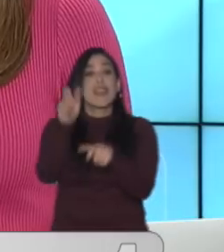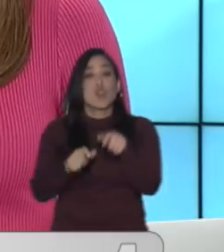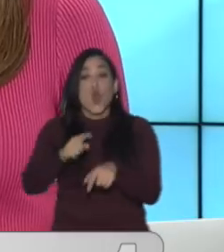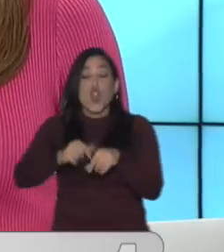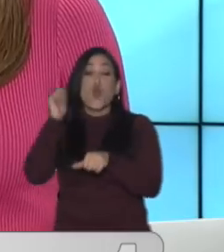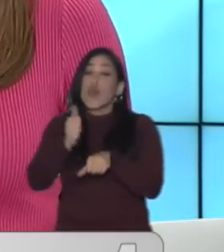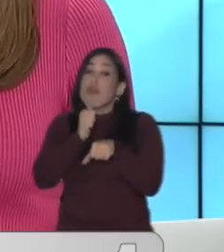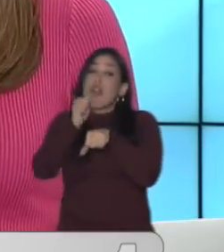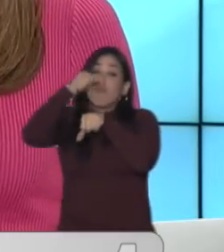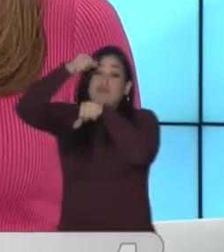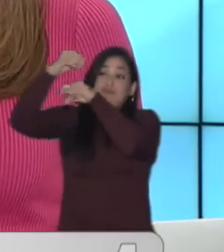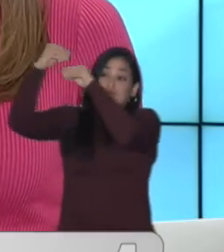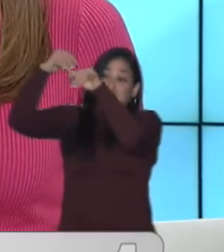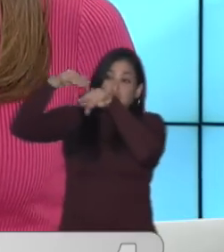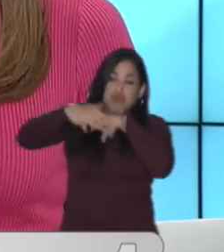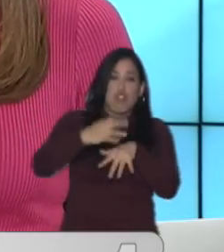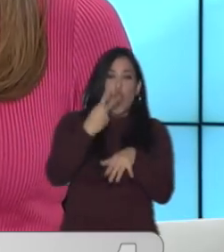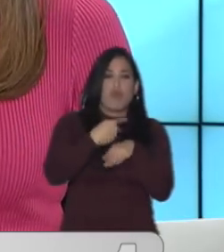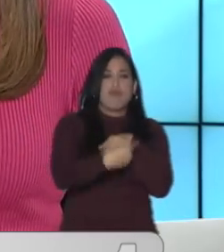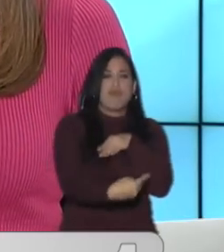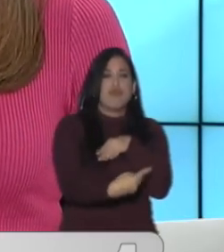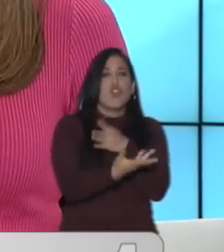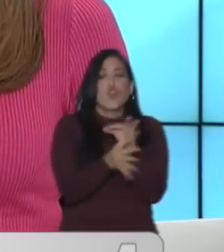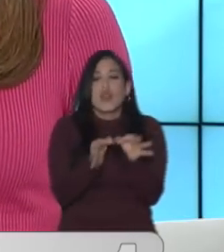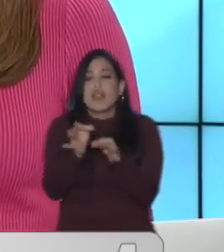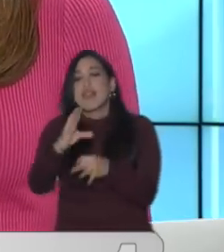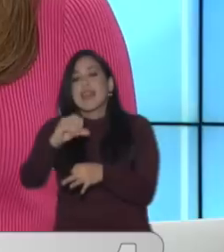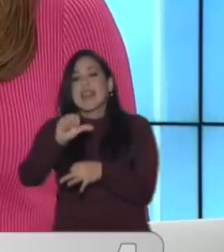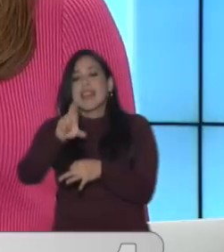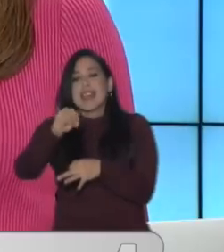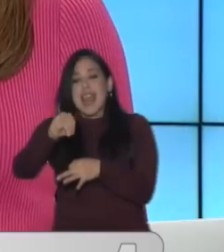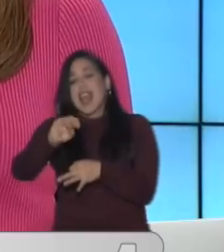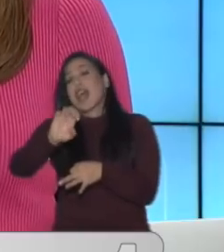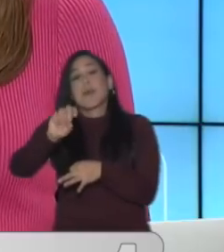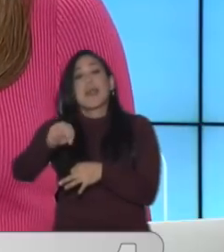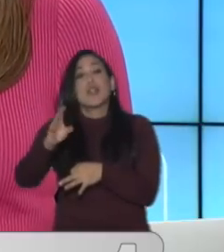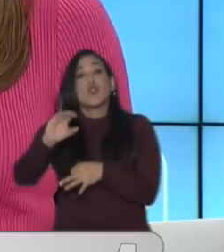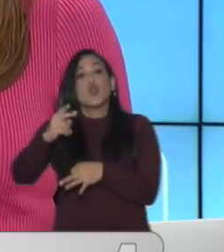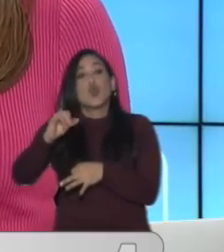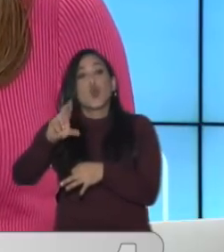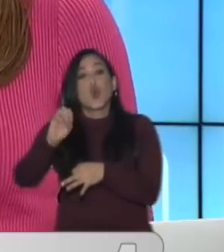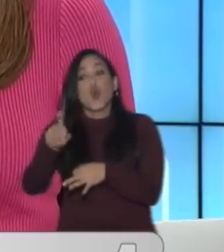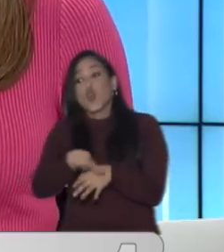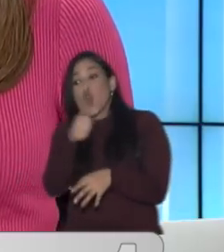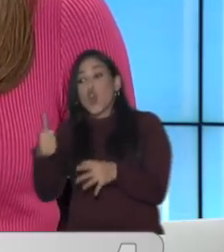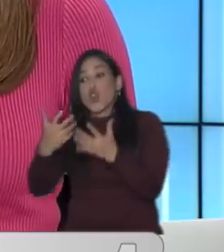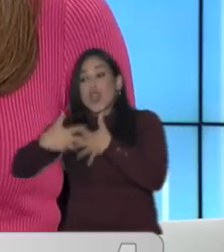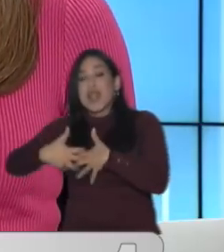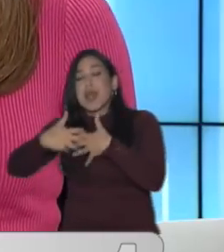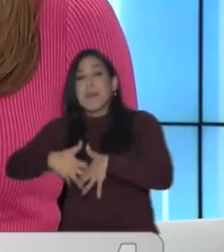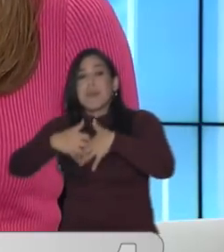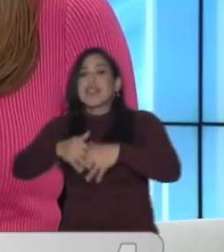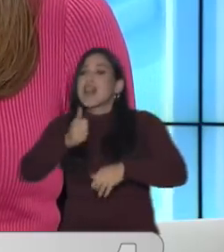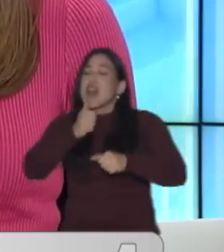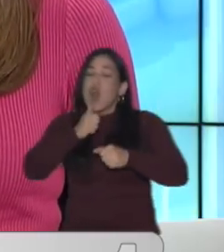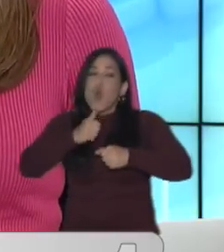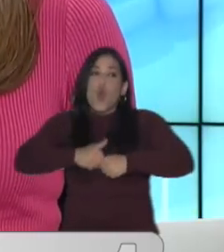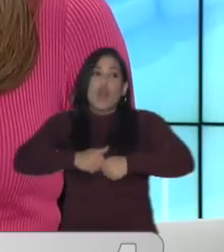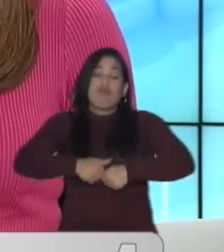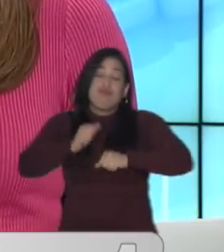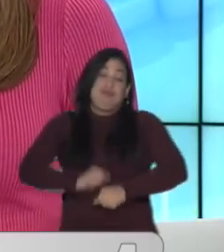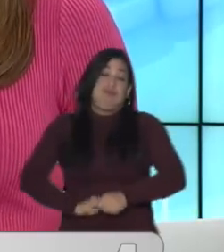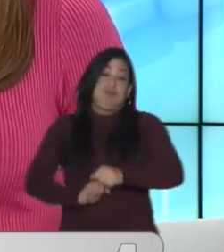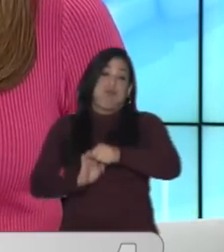fueron arrasadas por un deslizamiento de tierra en el Carmen de Chucurí y en este momento en Hidrosogamoso se abren las compuertas ante el lleno